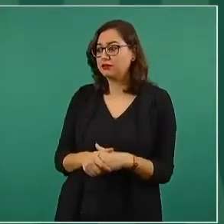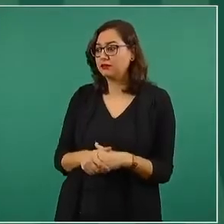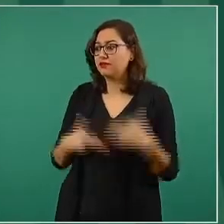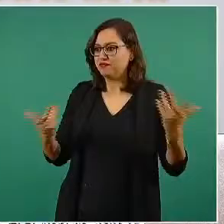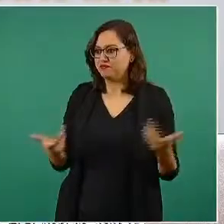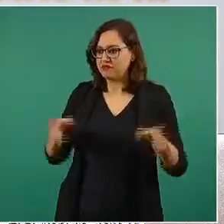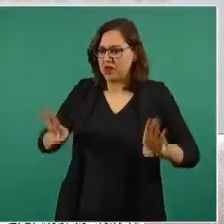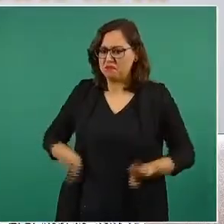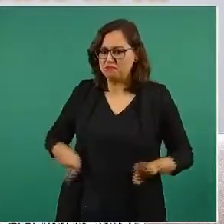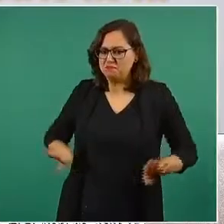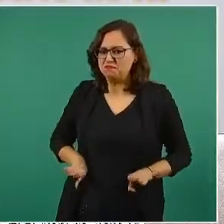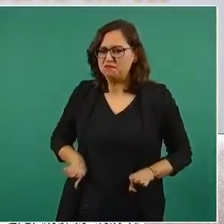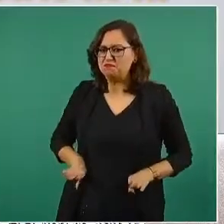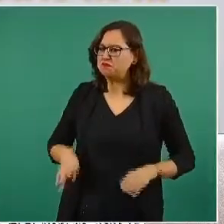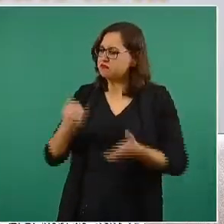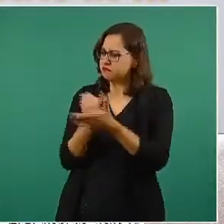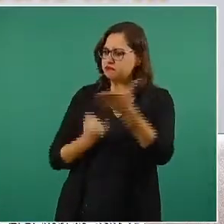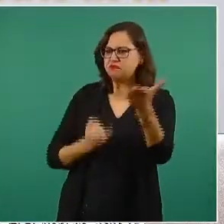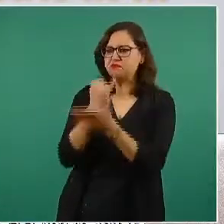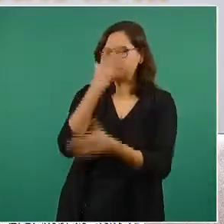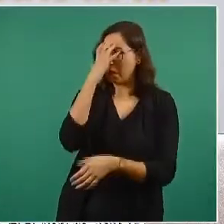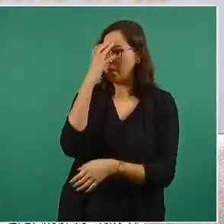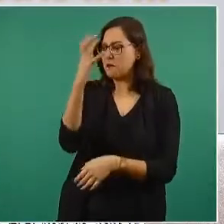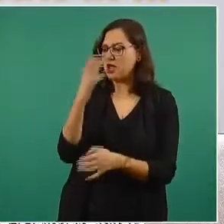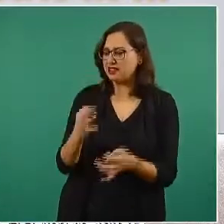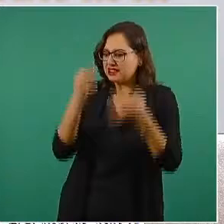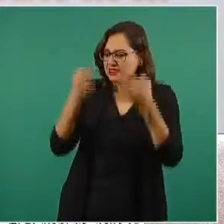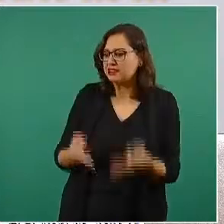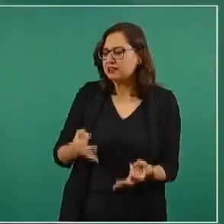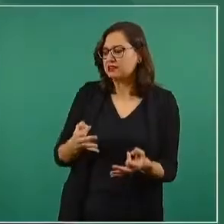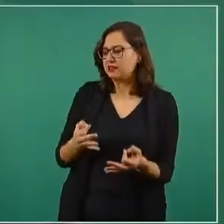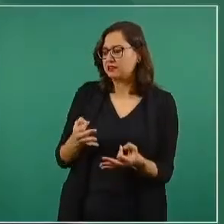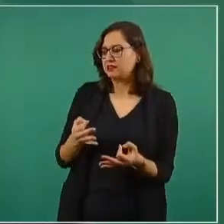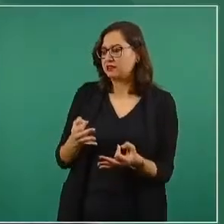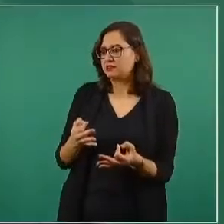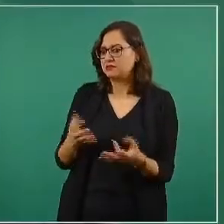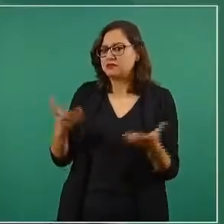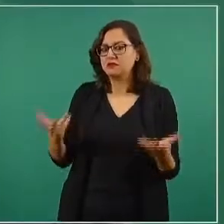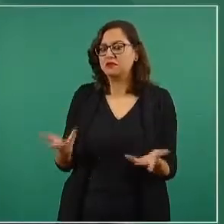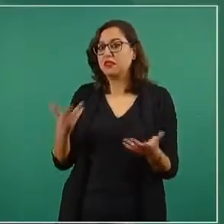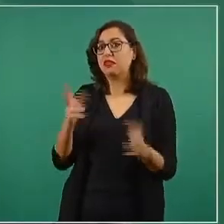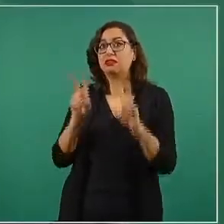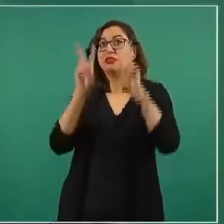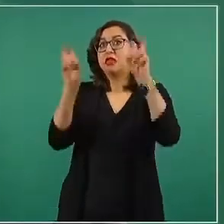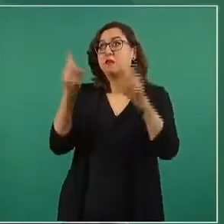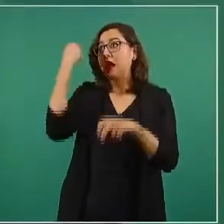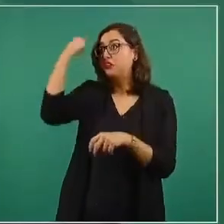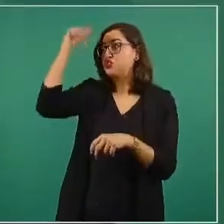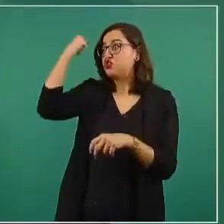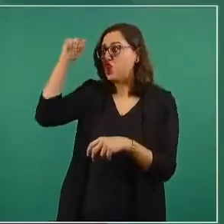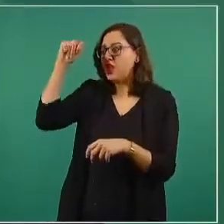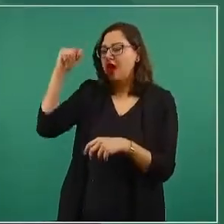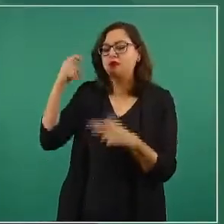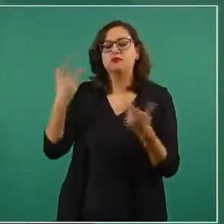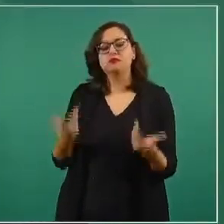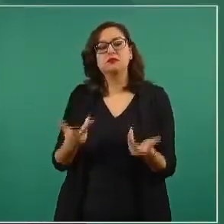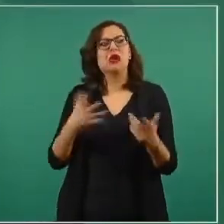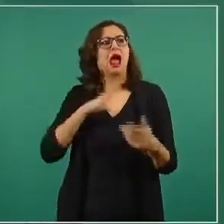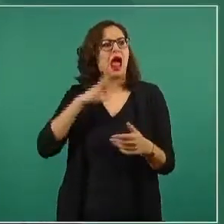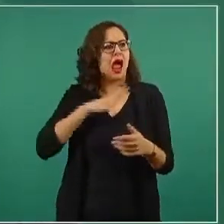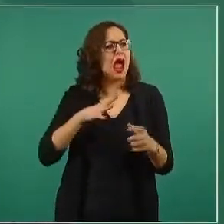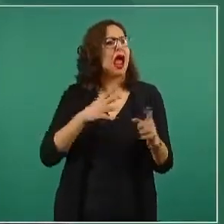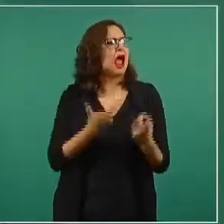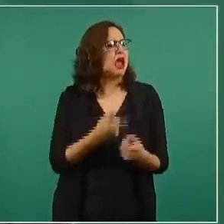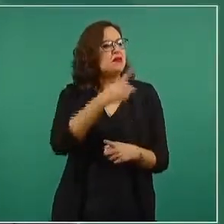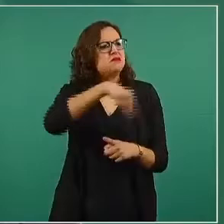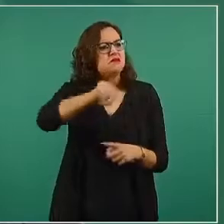Es una convicción, pero no es un asunto teórico, porque hay sociólogos, hay antropólogos,